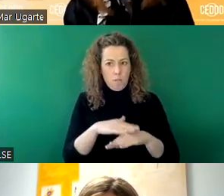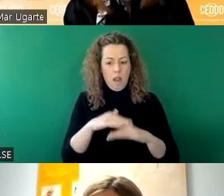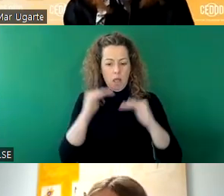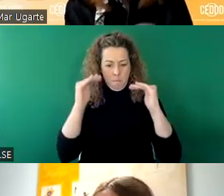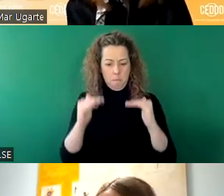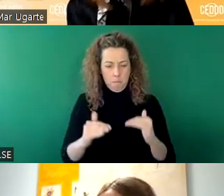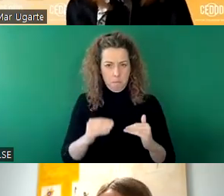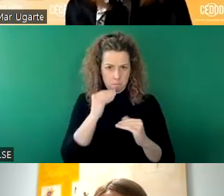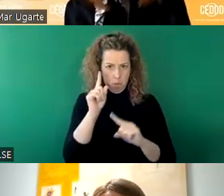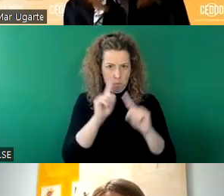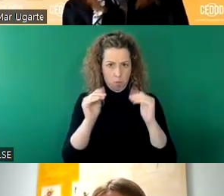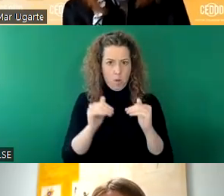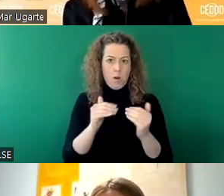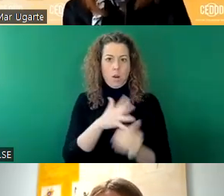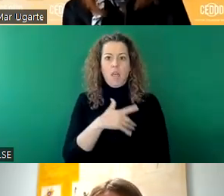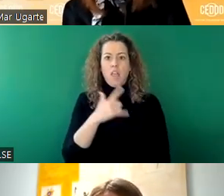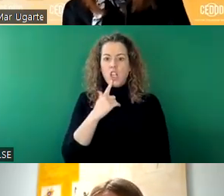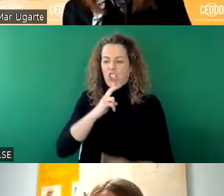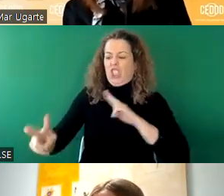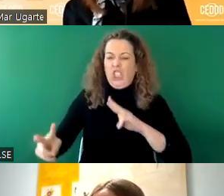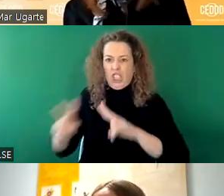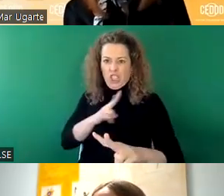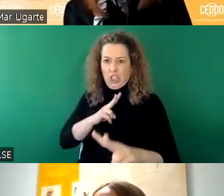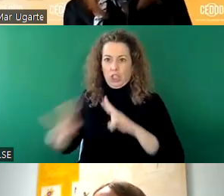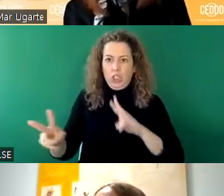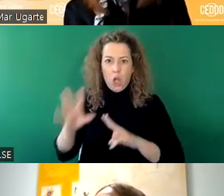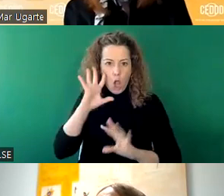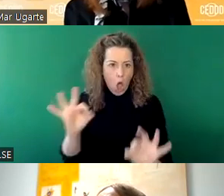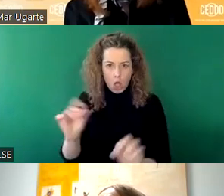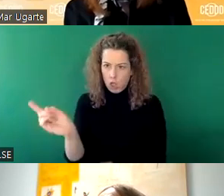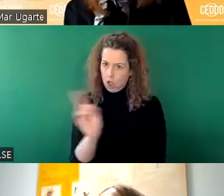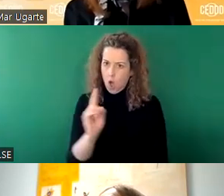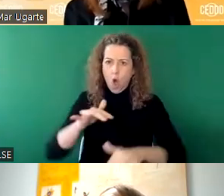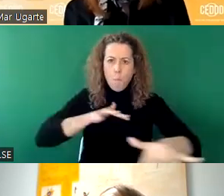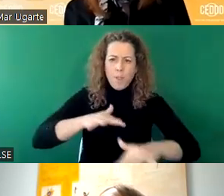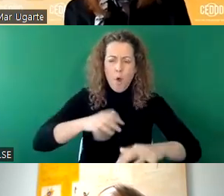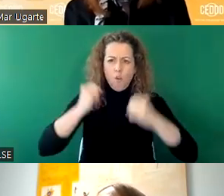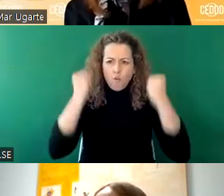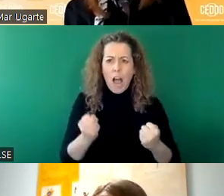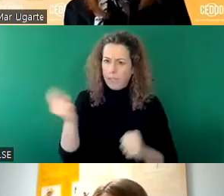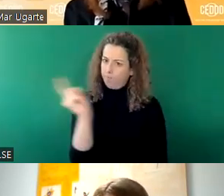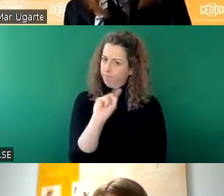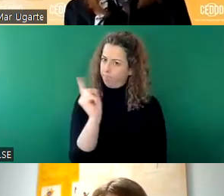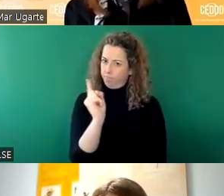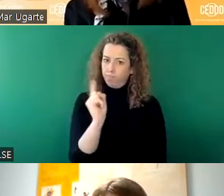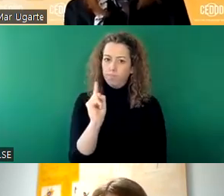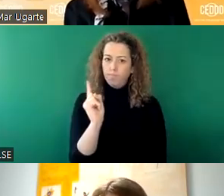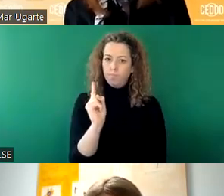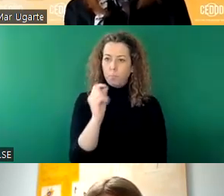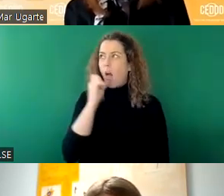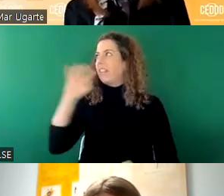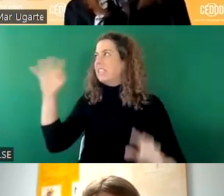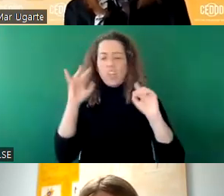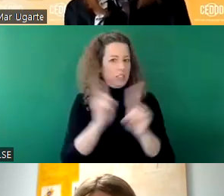¿no? Evidentemente no es ninguna buena idea contrarrestar la agresión, los movimientos bruscos, las